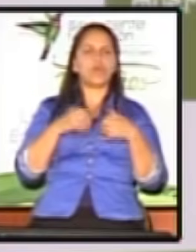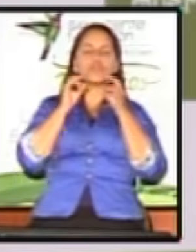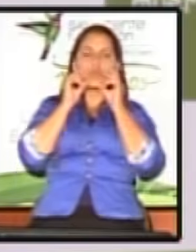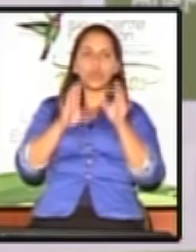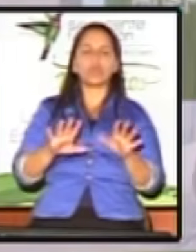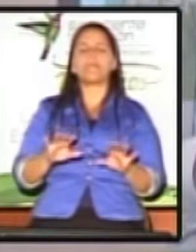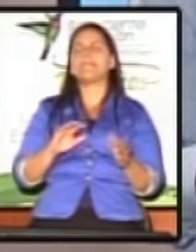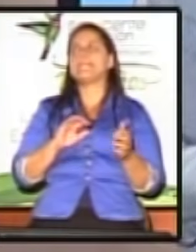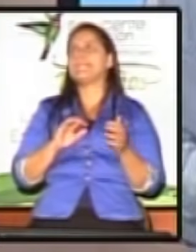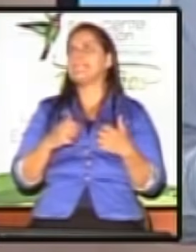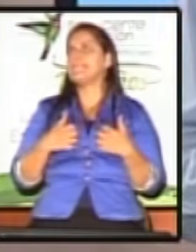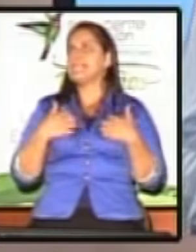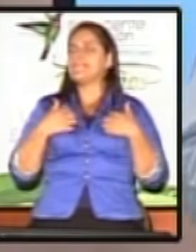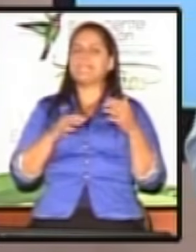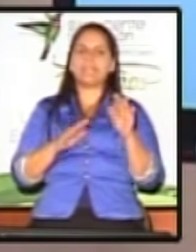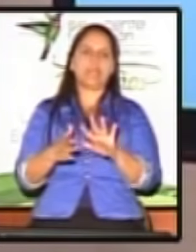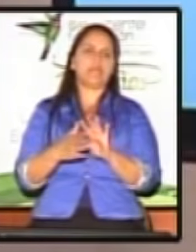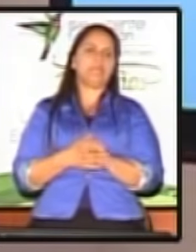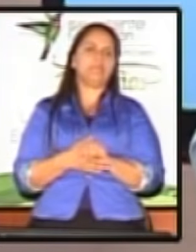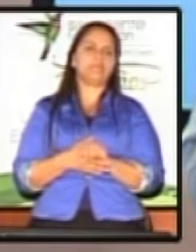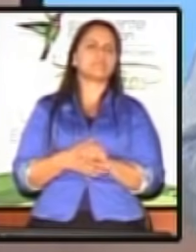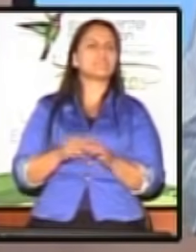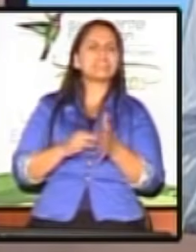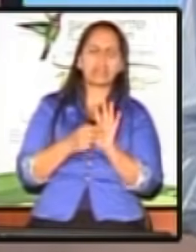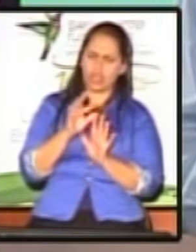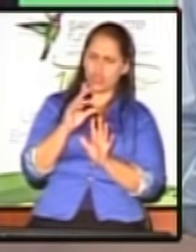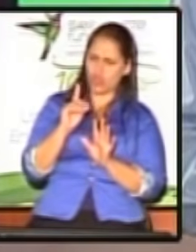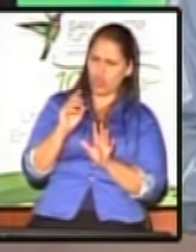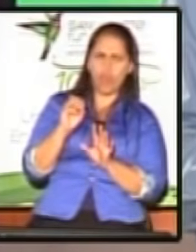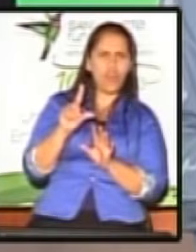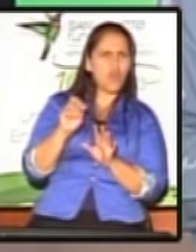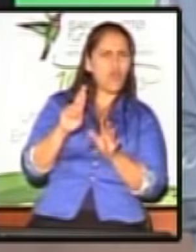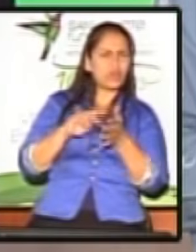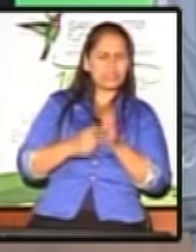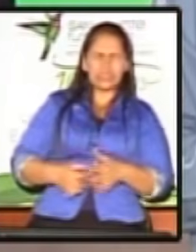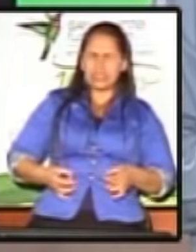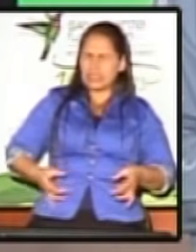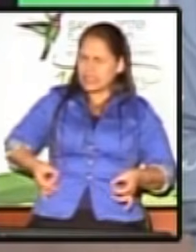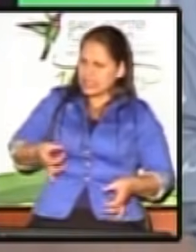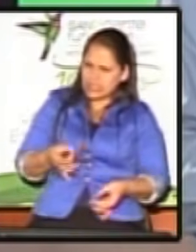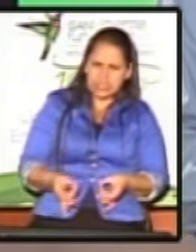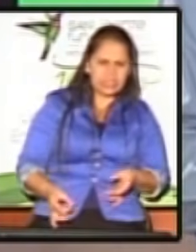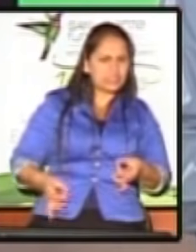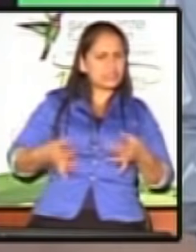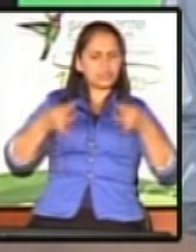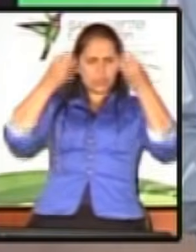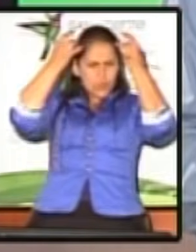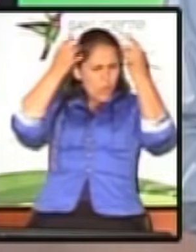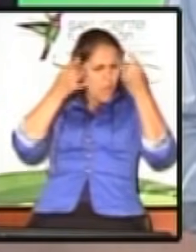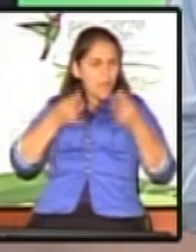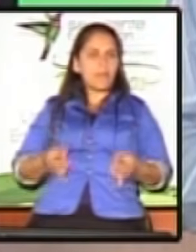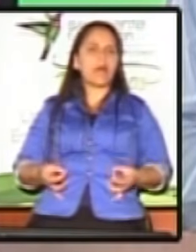dolor total. ¿Qué es el dolor total? El dolor total es lo que abarca